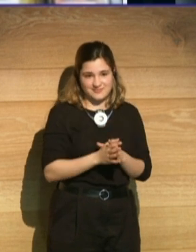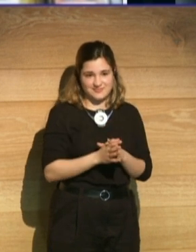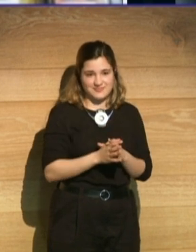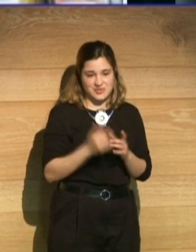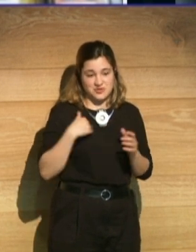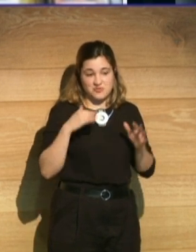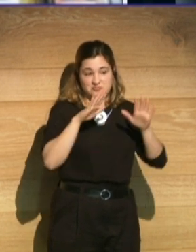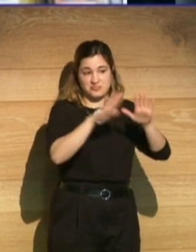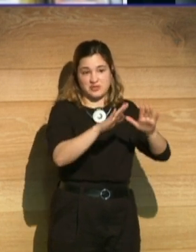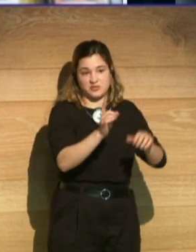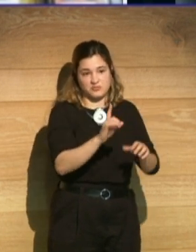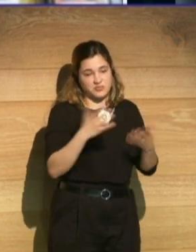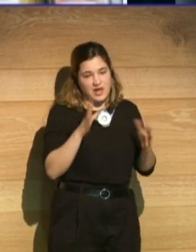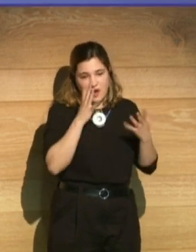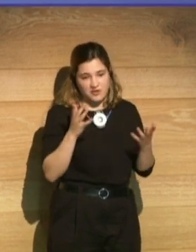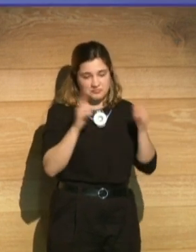problema no me atañe en este momento.